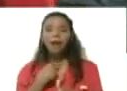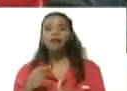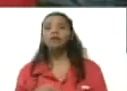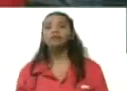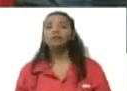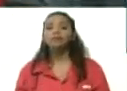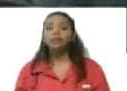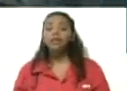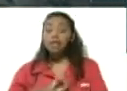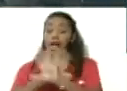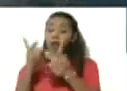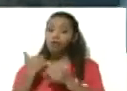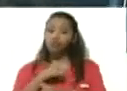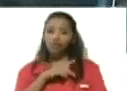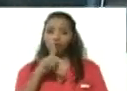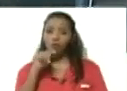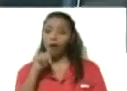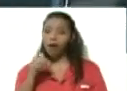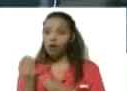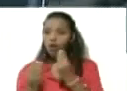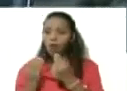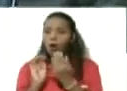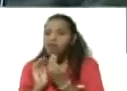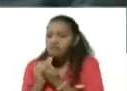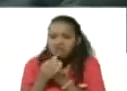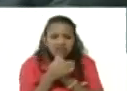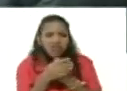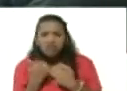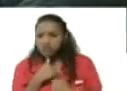que nosotros no tenemos nada que ocultar,